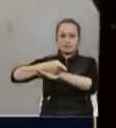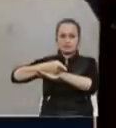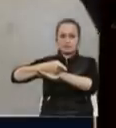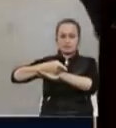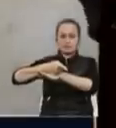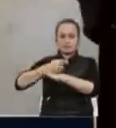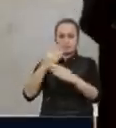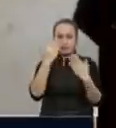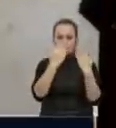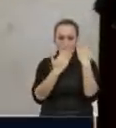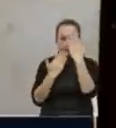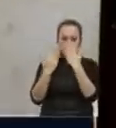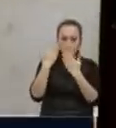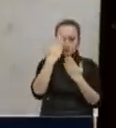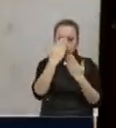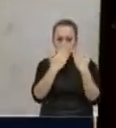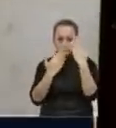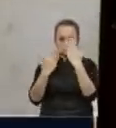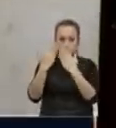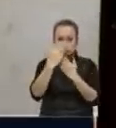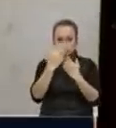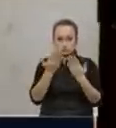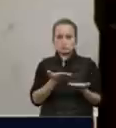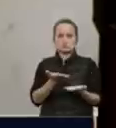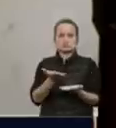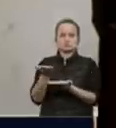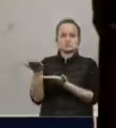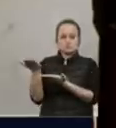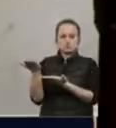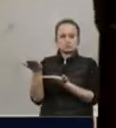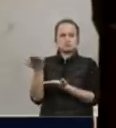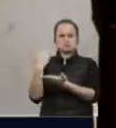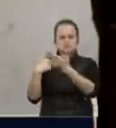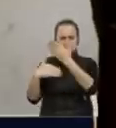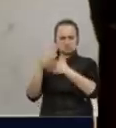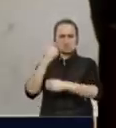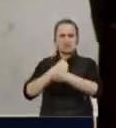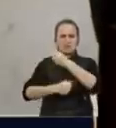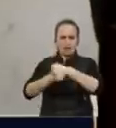Este estudio es de hace unos años.